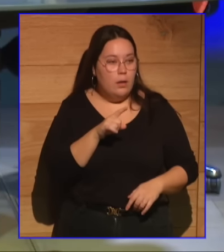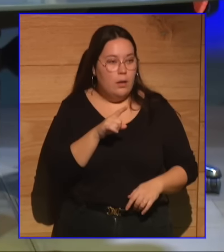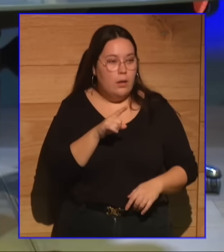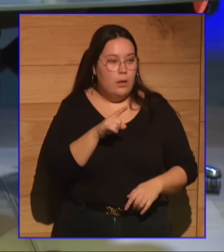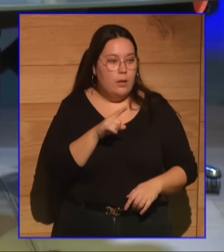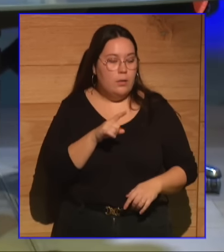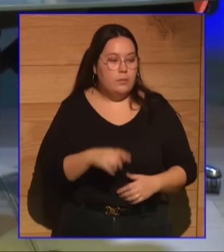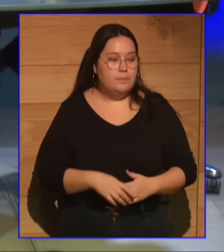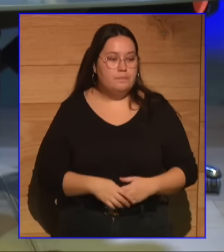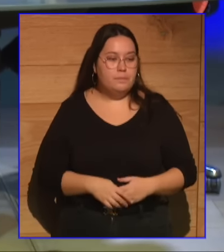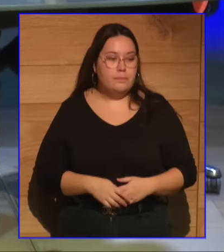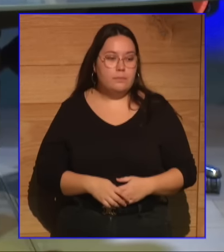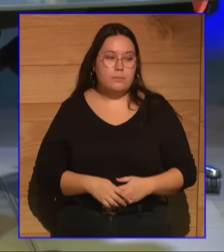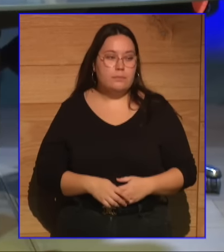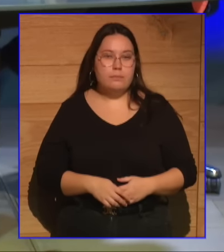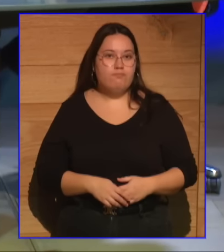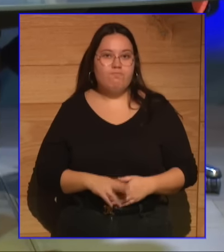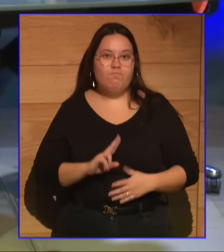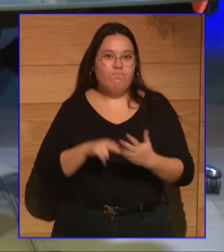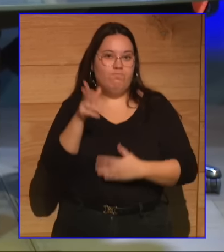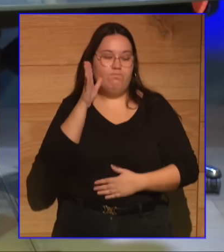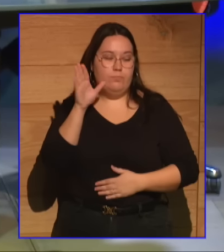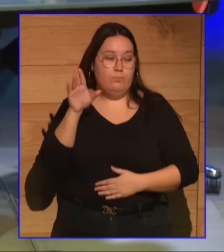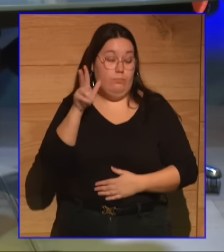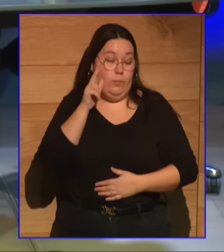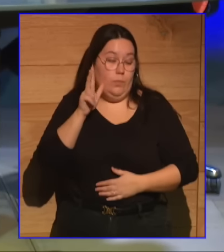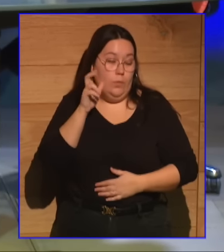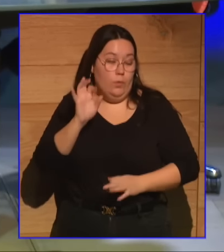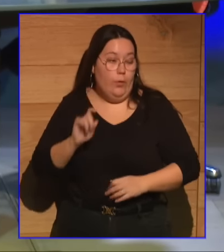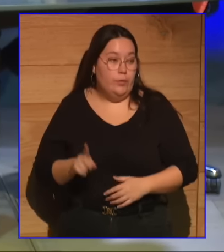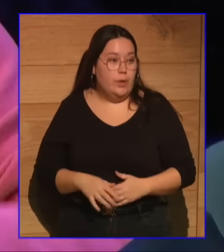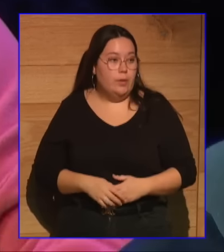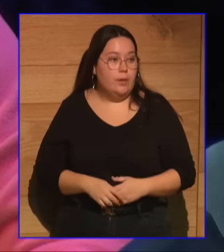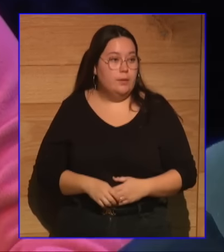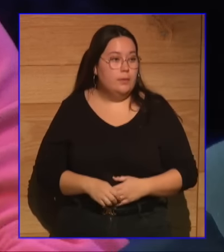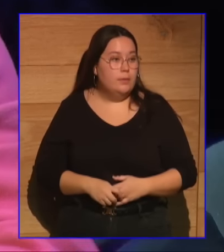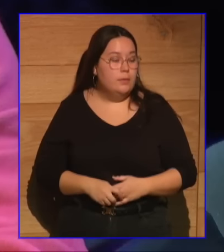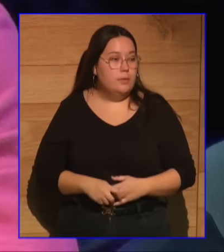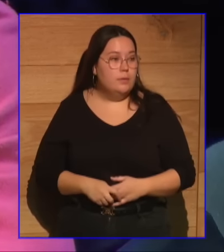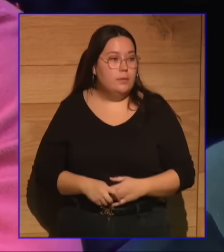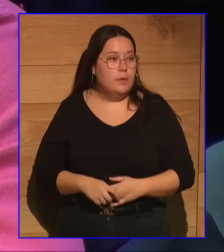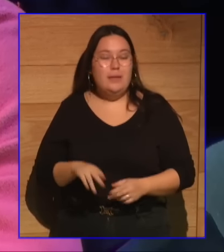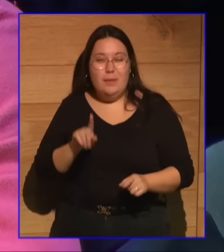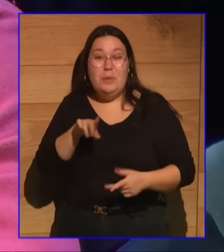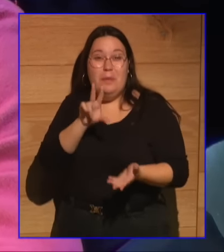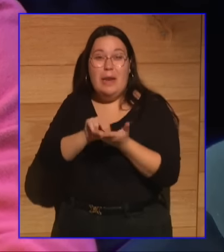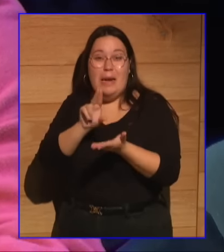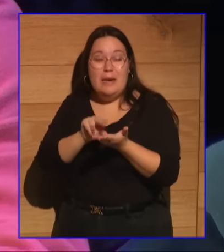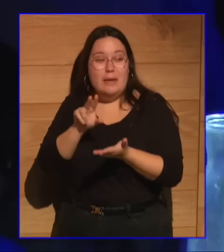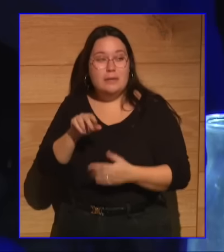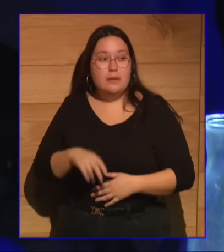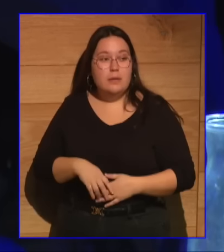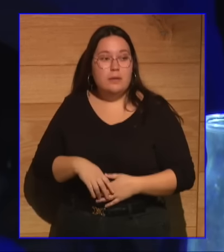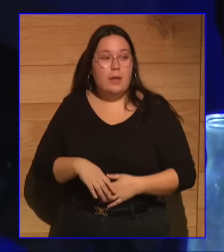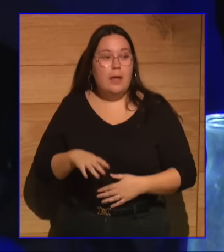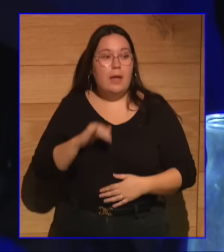abre también claro, paso. Claro, se abre paso, le vale para eso todo. Ya estaba no, explicado. Lo explica por las ranas, porque sí, las ranas son... Sí, sí. Que habían mutado y le había salido... Javi